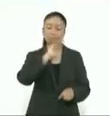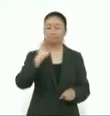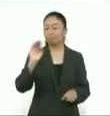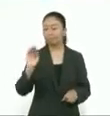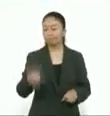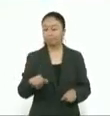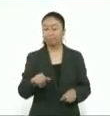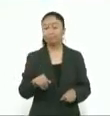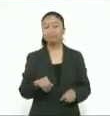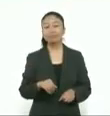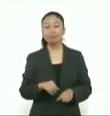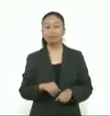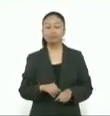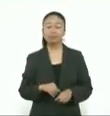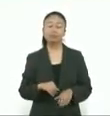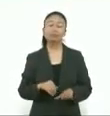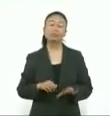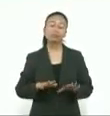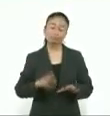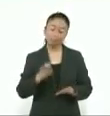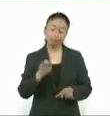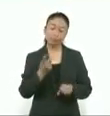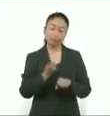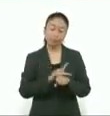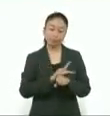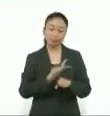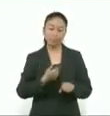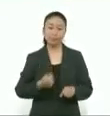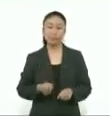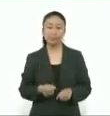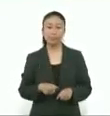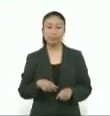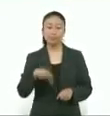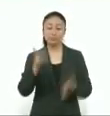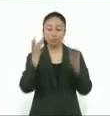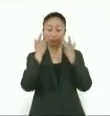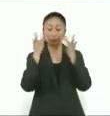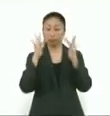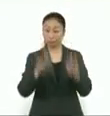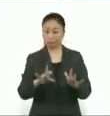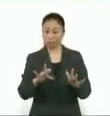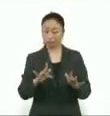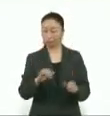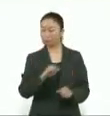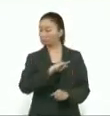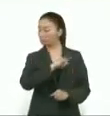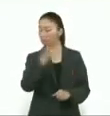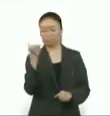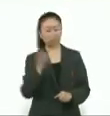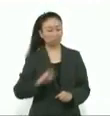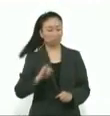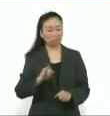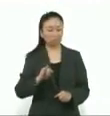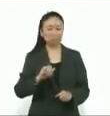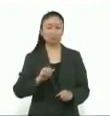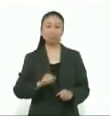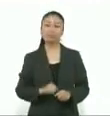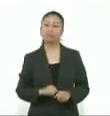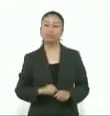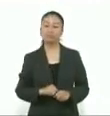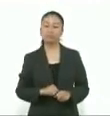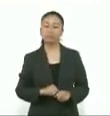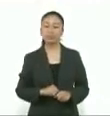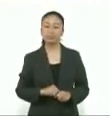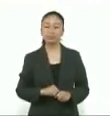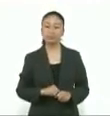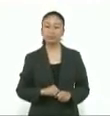cementerios de Juárez. Pero nunca nos rendimos. Y no hay